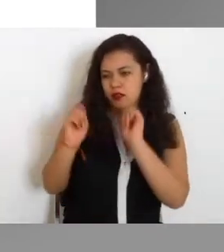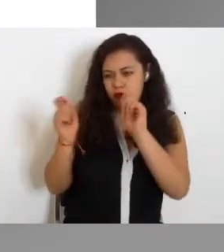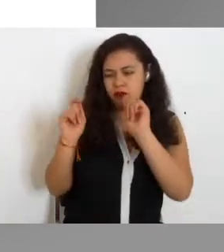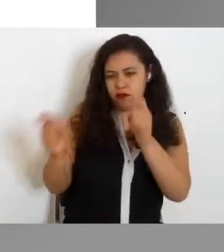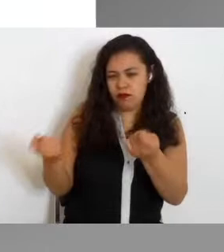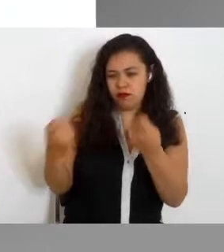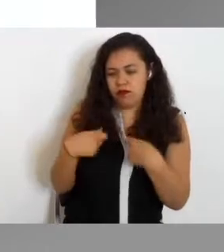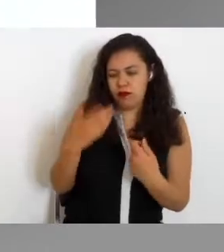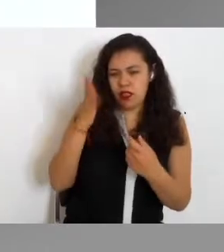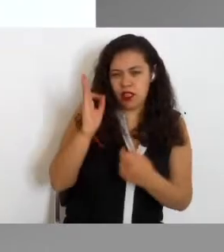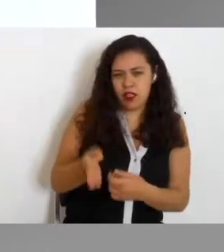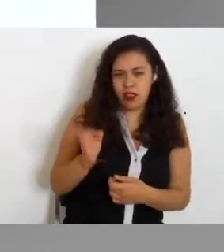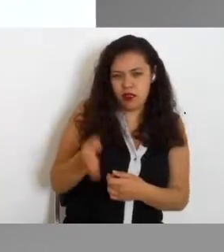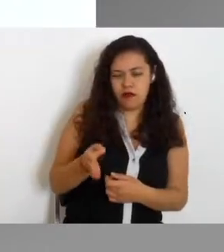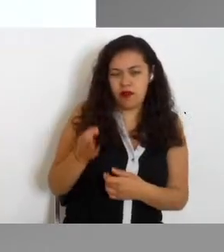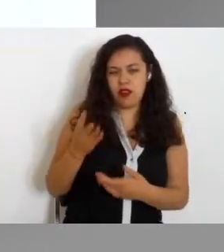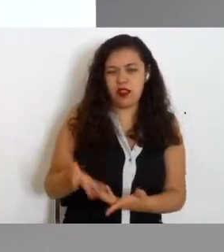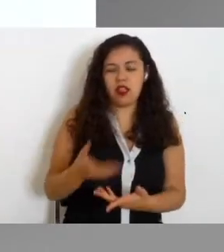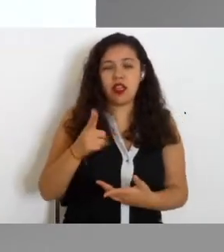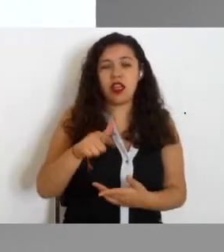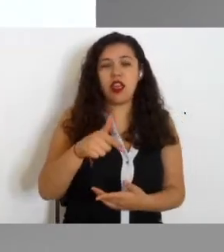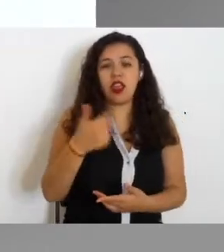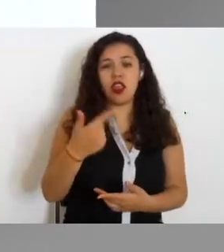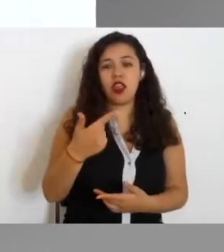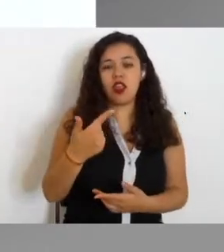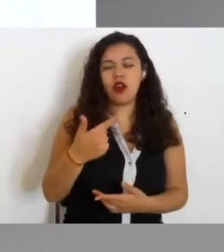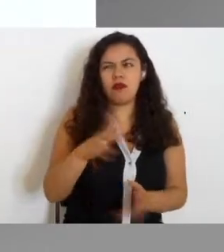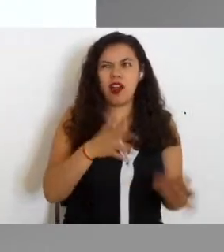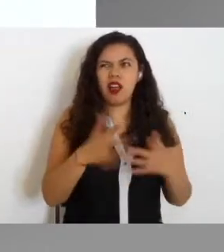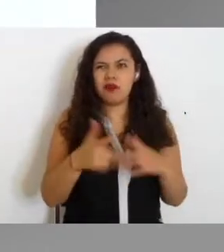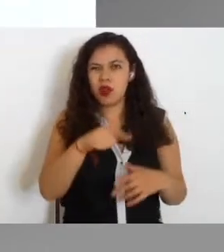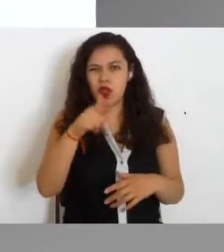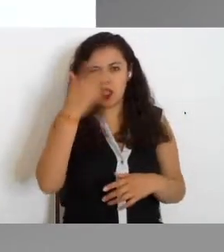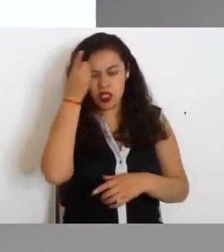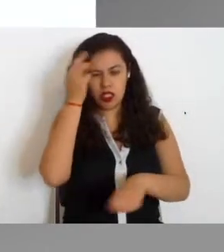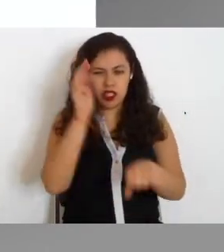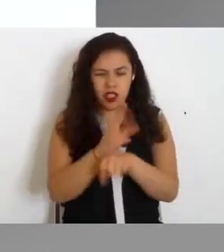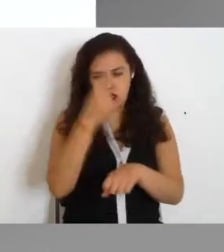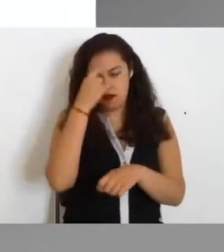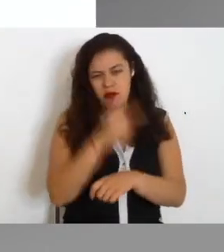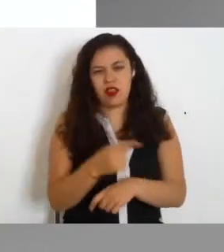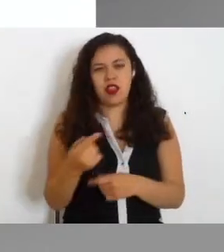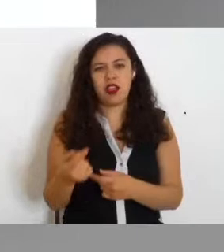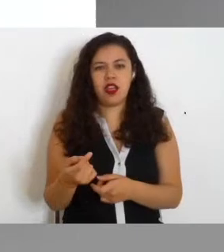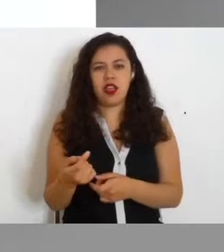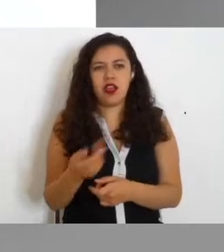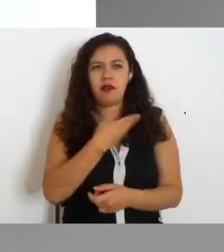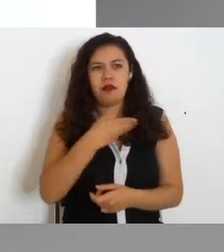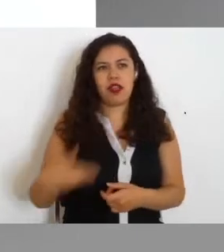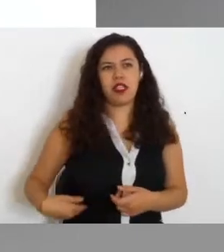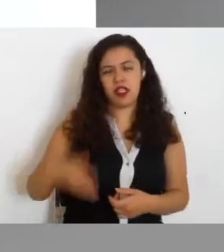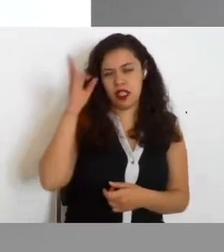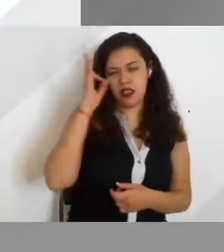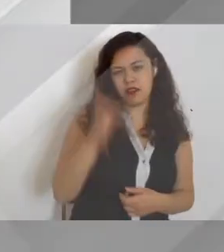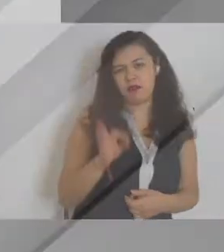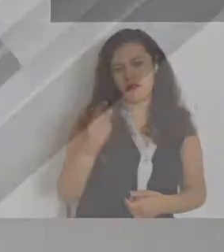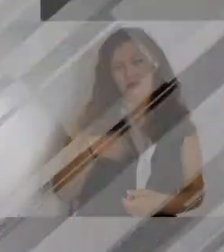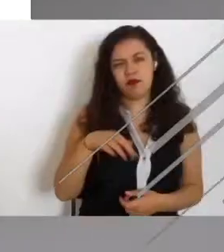docena de rectores en esa toma de posesión, para no señalar en cuál fue. Recuerdo que nos